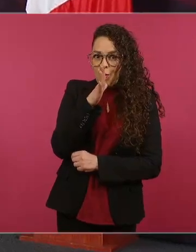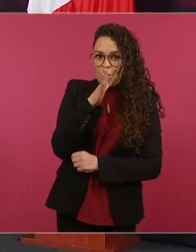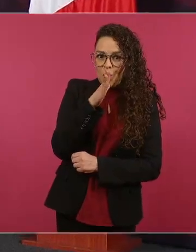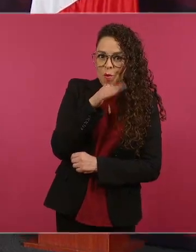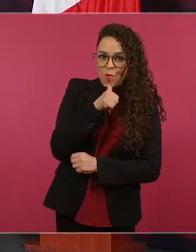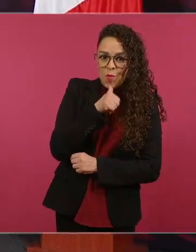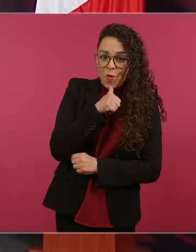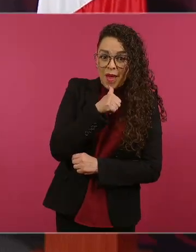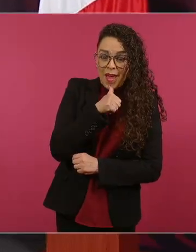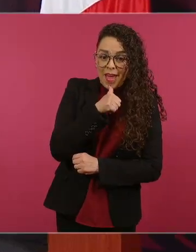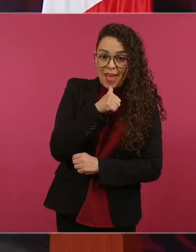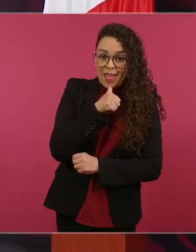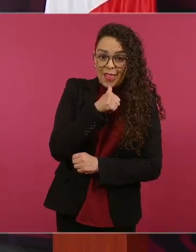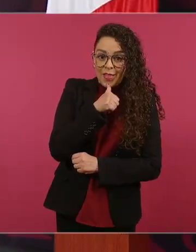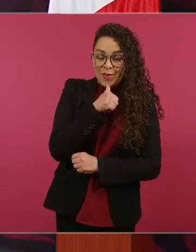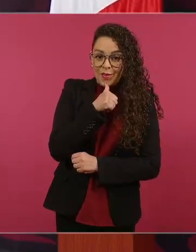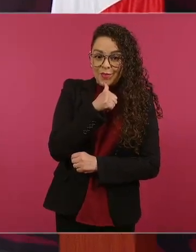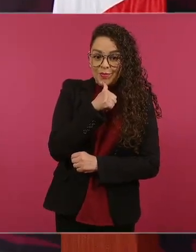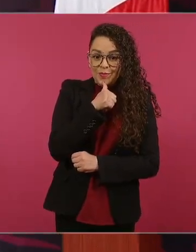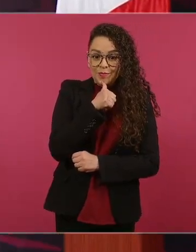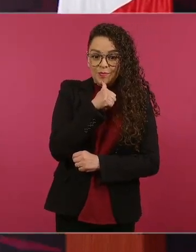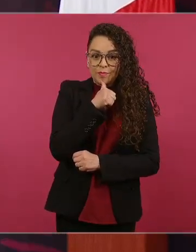porque son independientes.